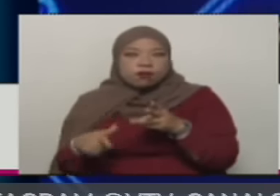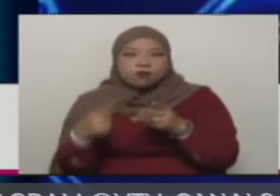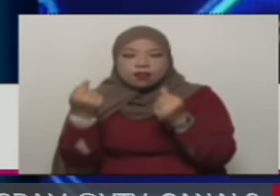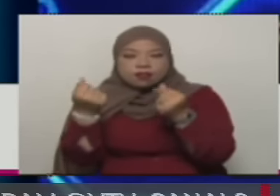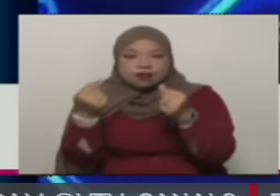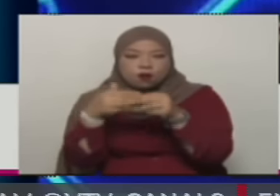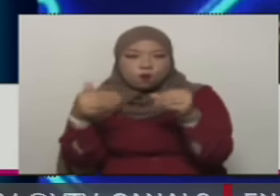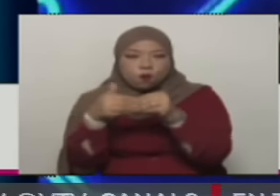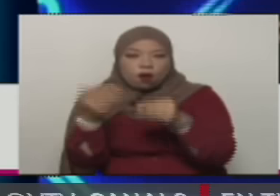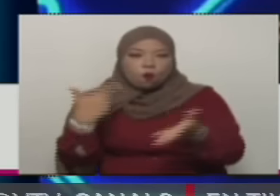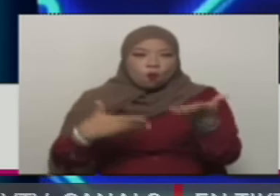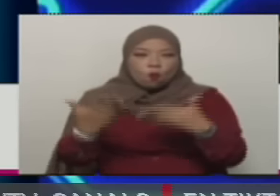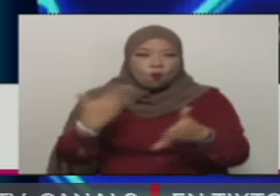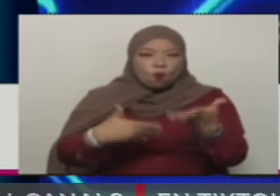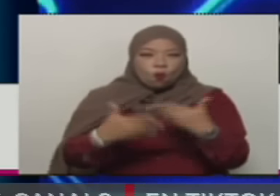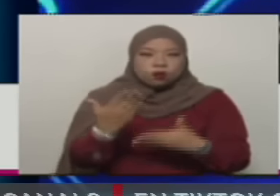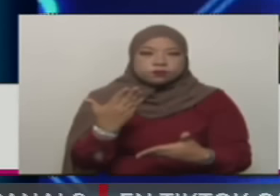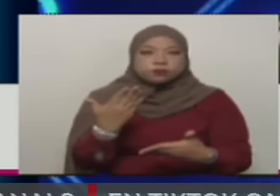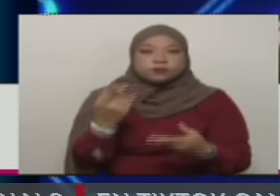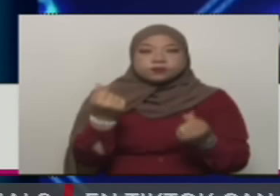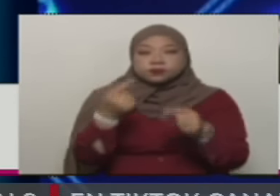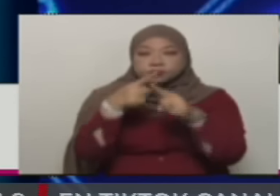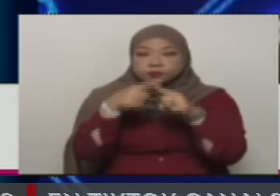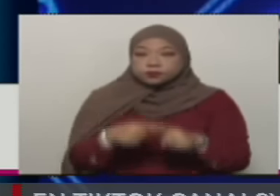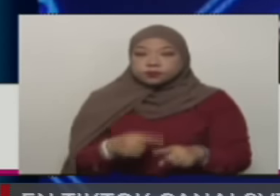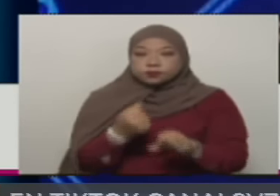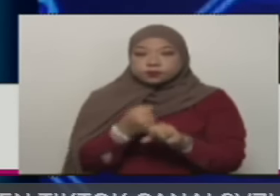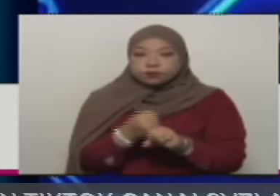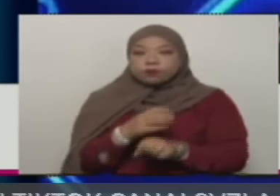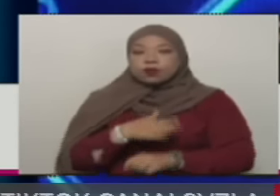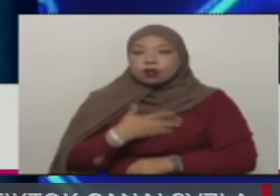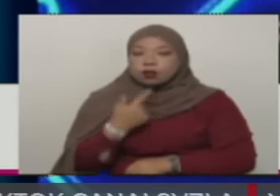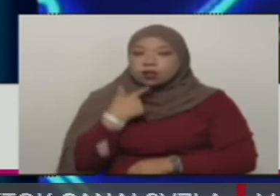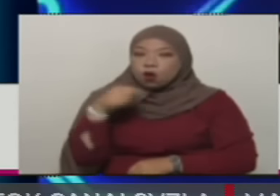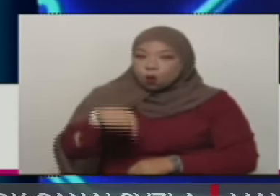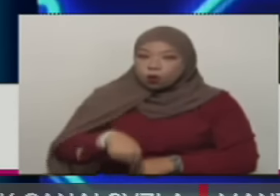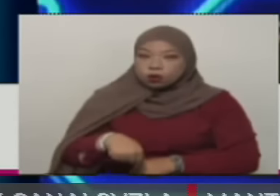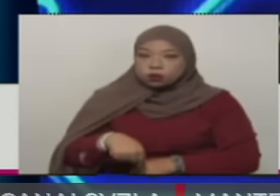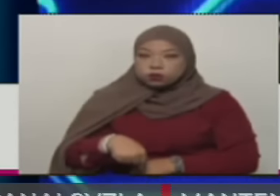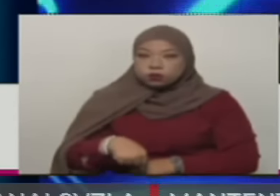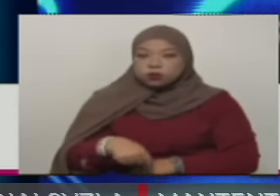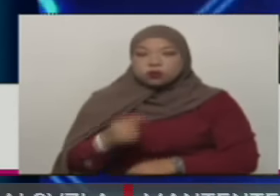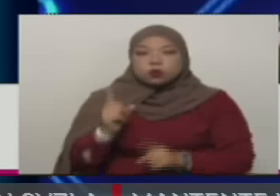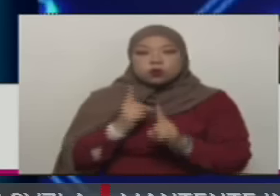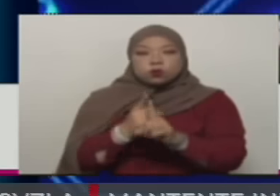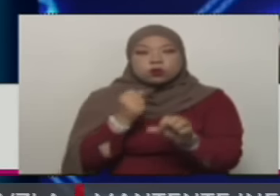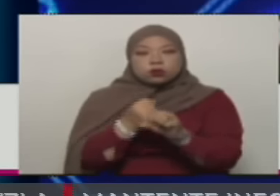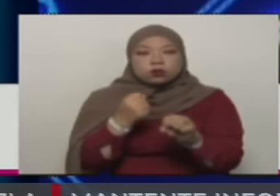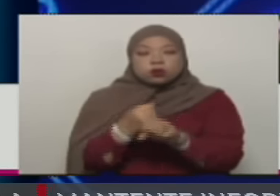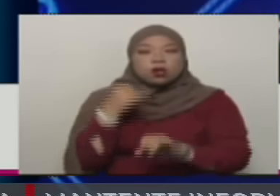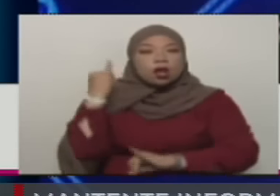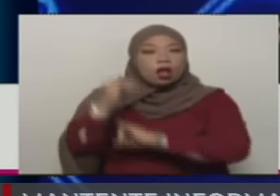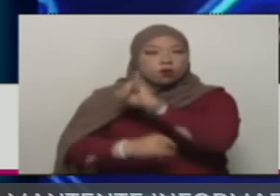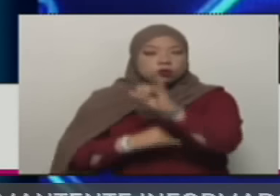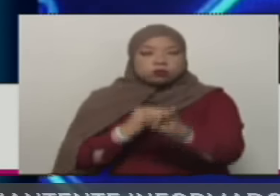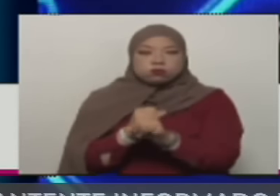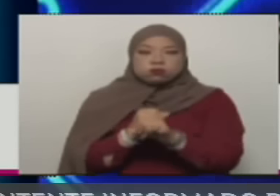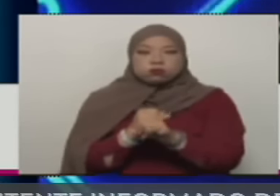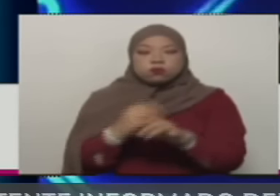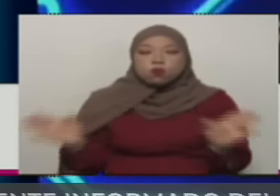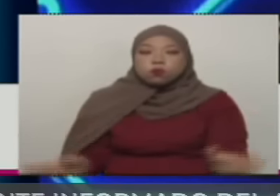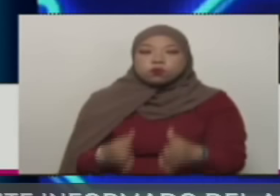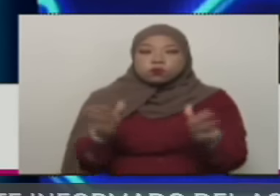económico. Nosotros tenemos inversionistas, te puedo decir hoy, una cola de inversionistas internacionales